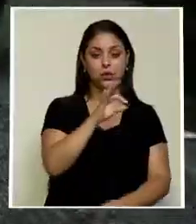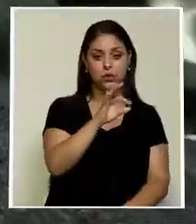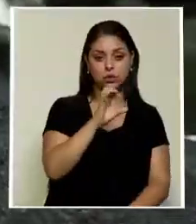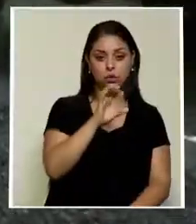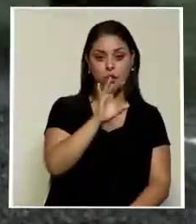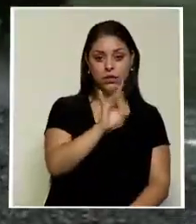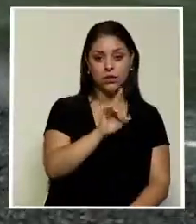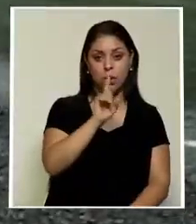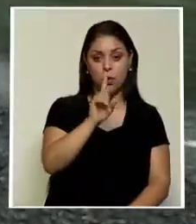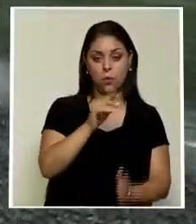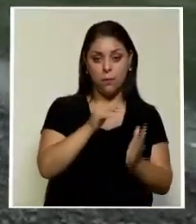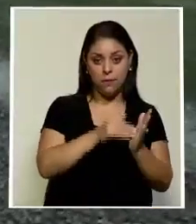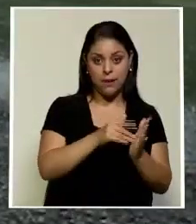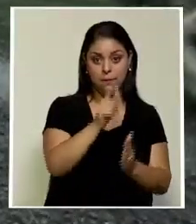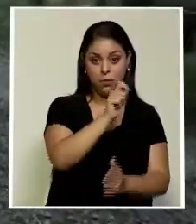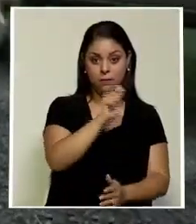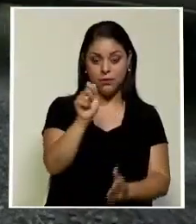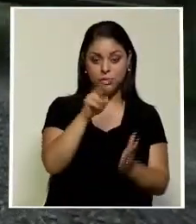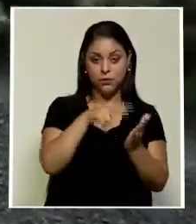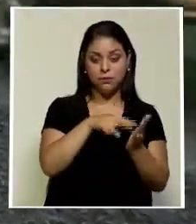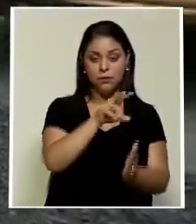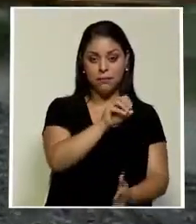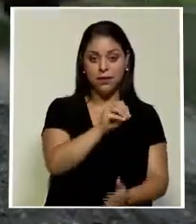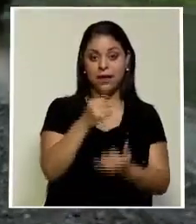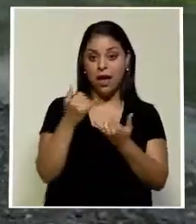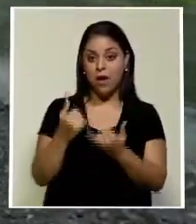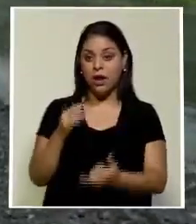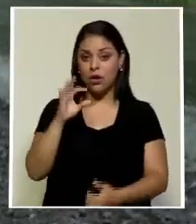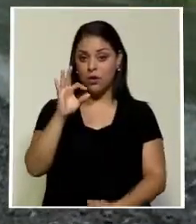891,934 colones por mes en el 2020 a